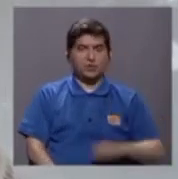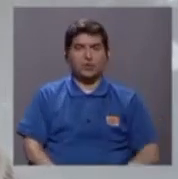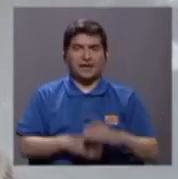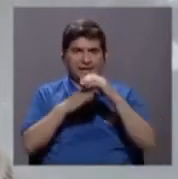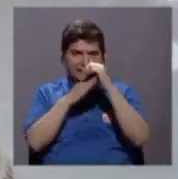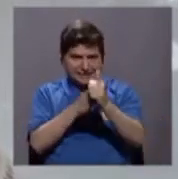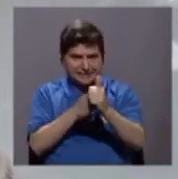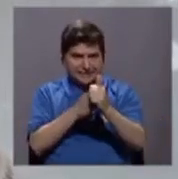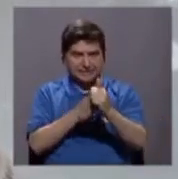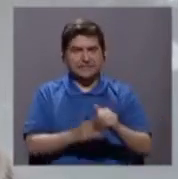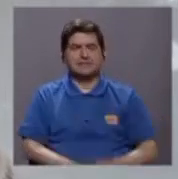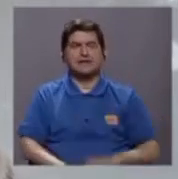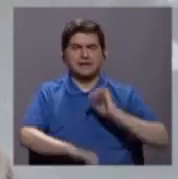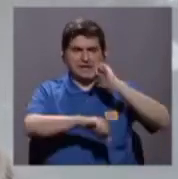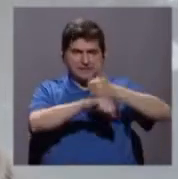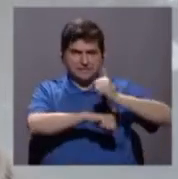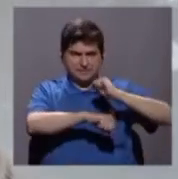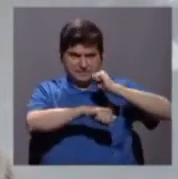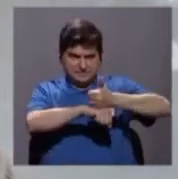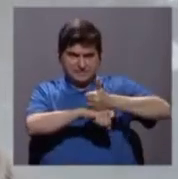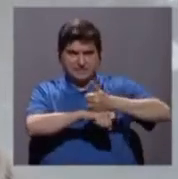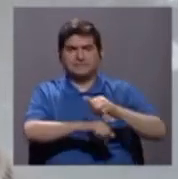tratar de crear un poco